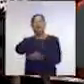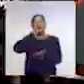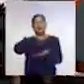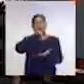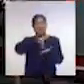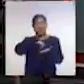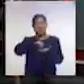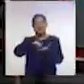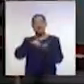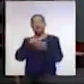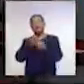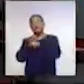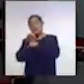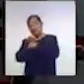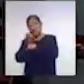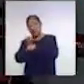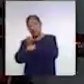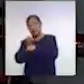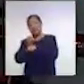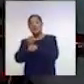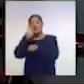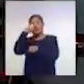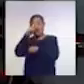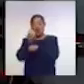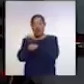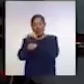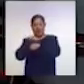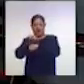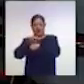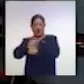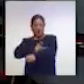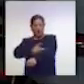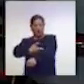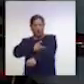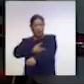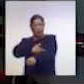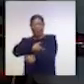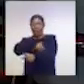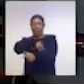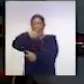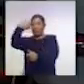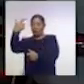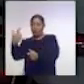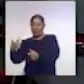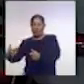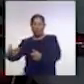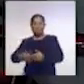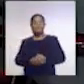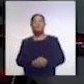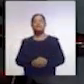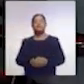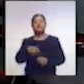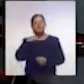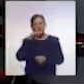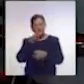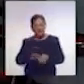Transfusión Sanguínea y hablará precisamente de la importancia de la donación altruista de sangre. Bienvenido. ¿Cómo Gracias, está? Gelita. Buenas Muy bien, tardes. Buenas tardes a